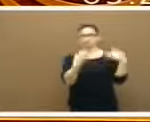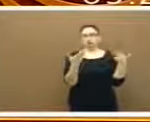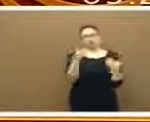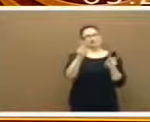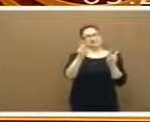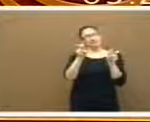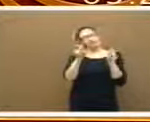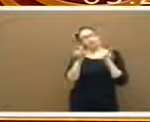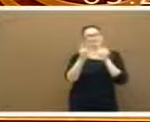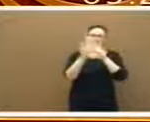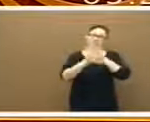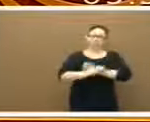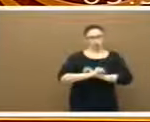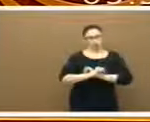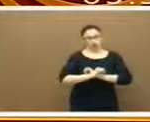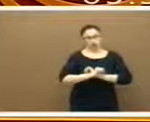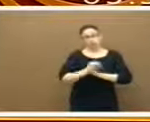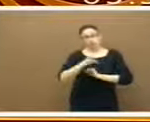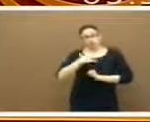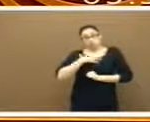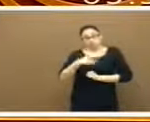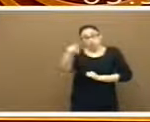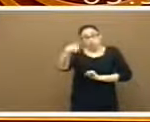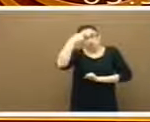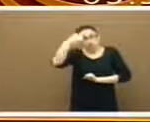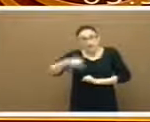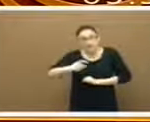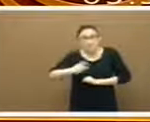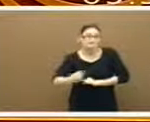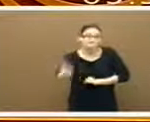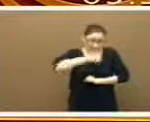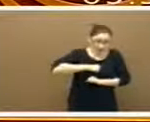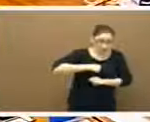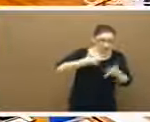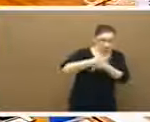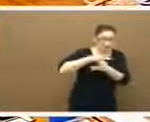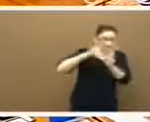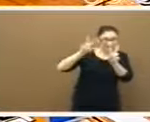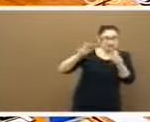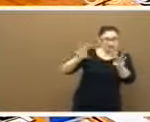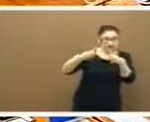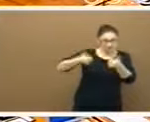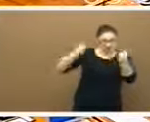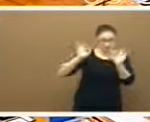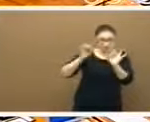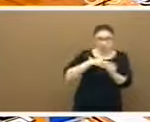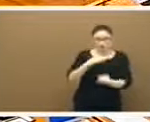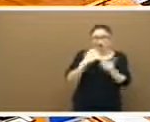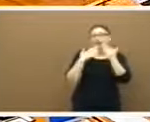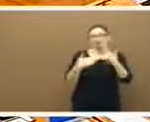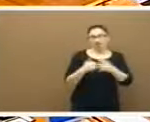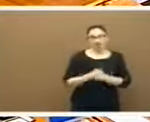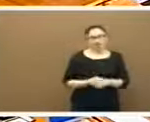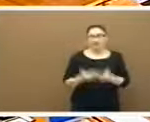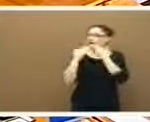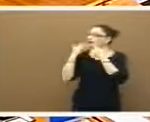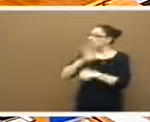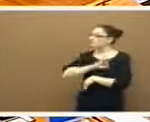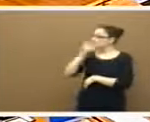claro. Supongo que usted, a lo mejor, que en esto sabe más que yo, me podrá aclarar ahora cuando intervenga. Nada más, muchas gracias. Muchas gracias, señor